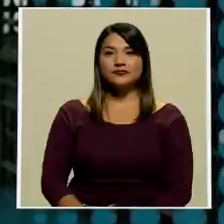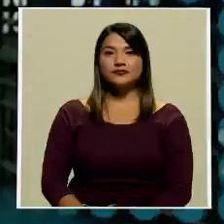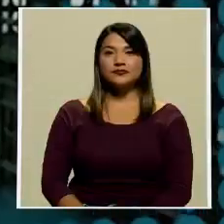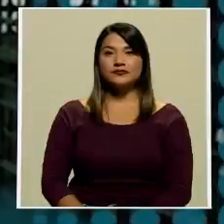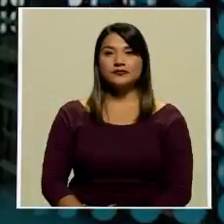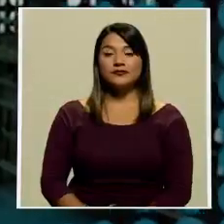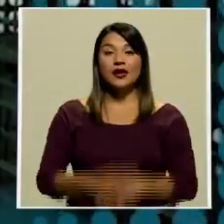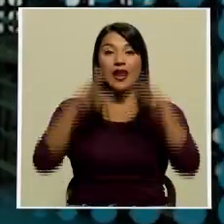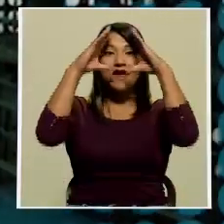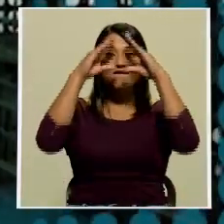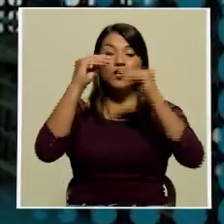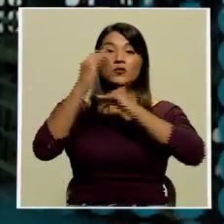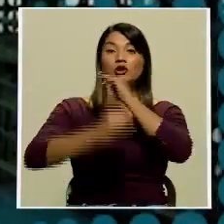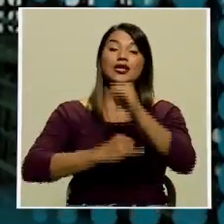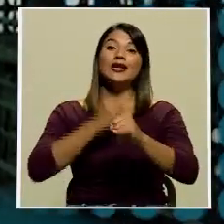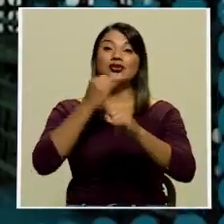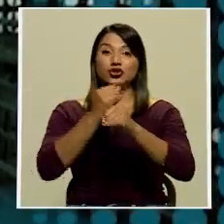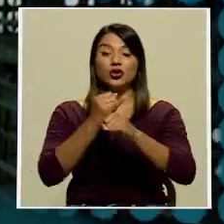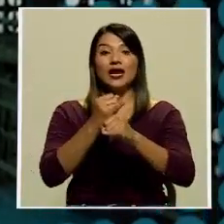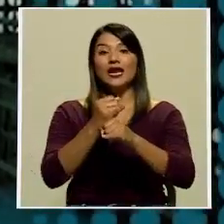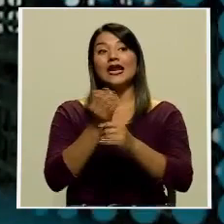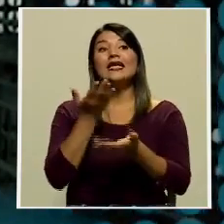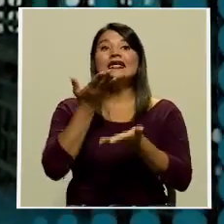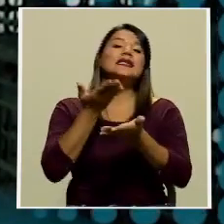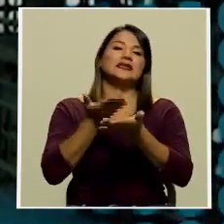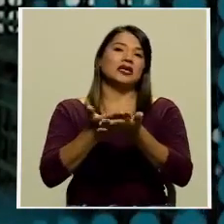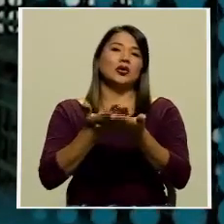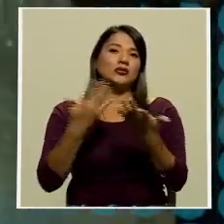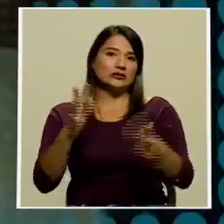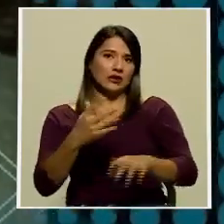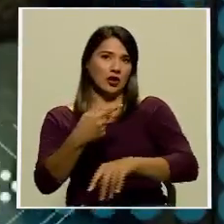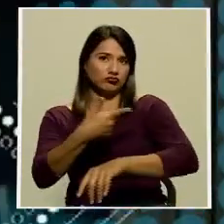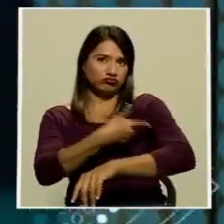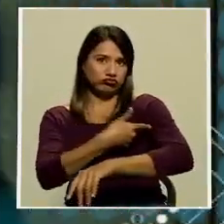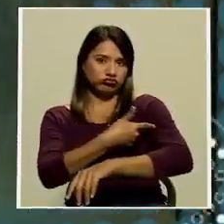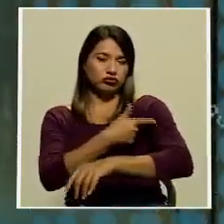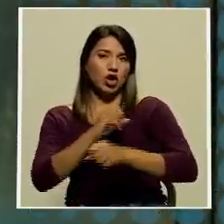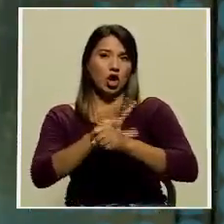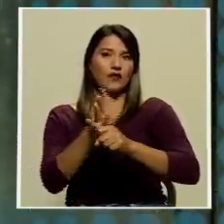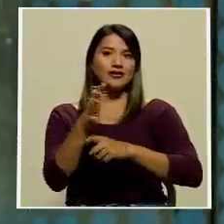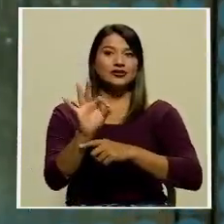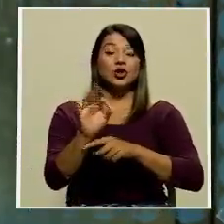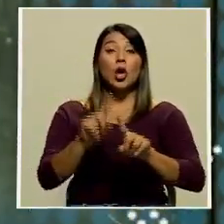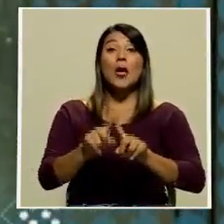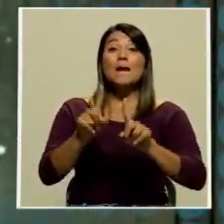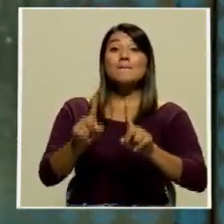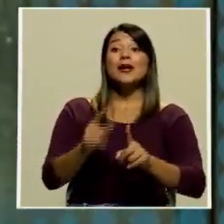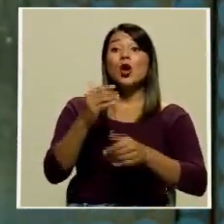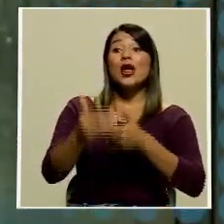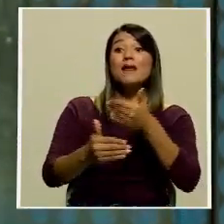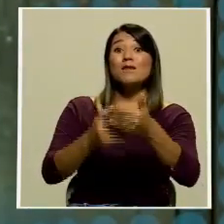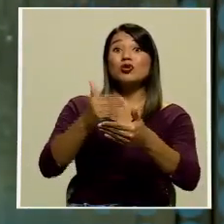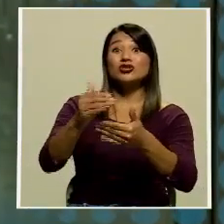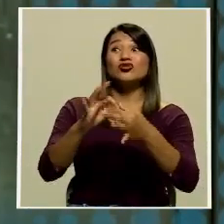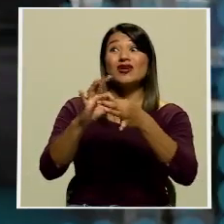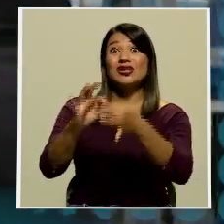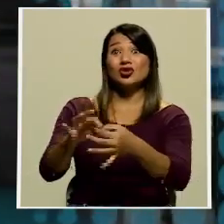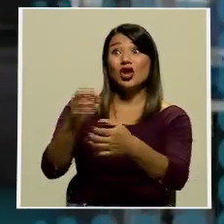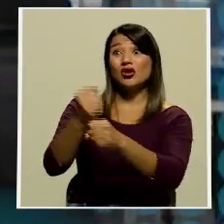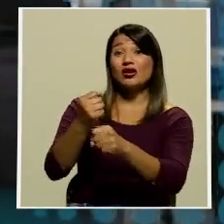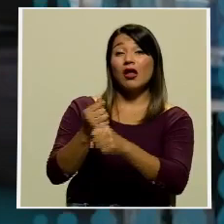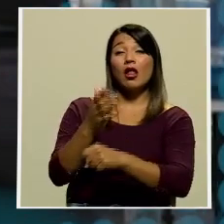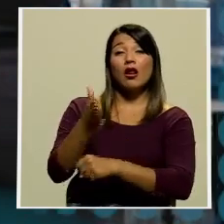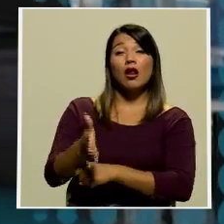En las informaciones internacionales, pese a la llegada de la vacuna contra la COVID-19, la recuperación en materia de empleo será lenta en el